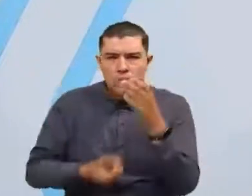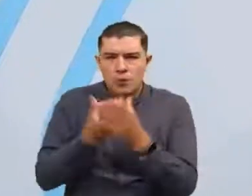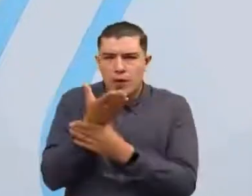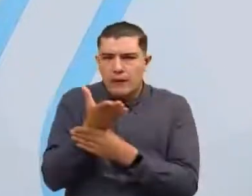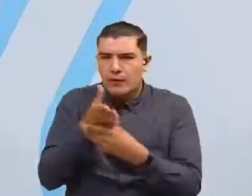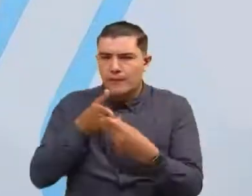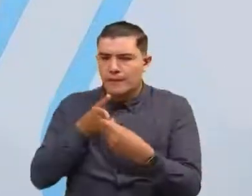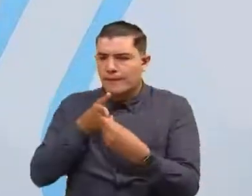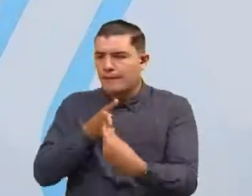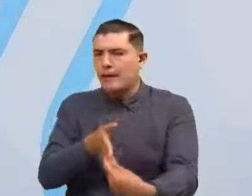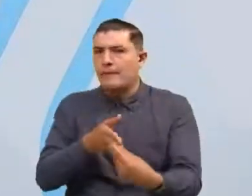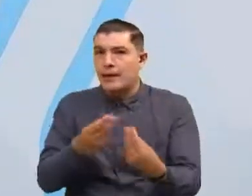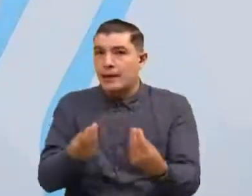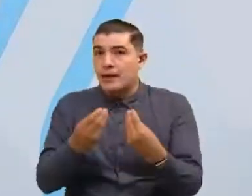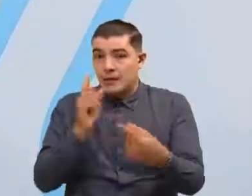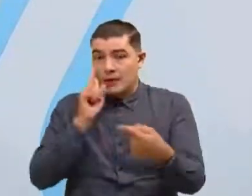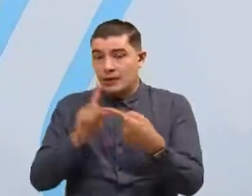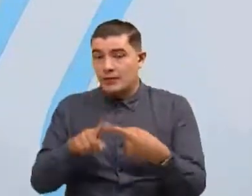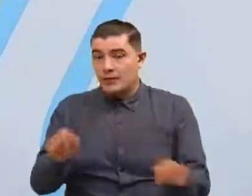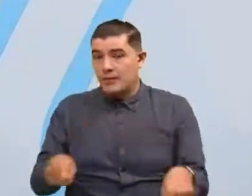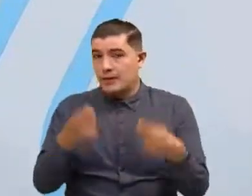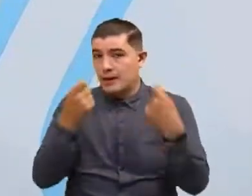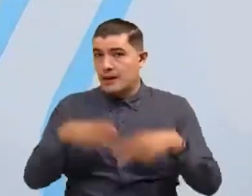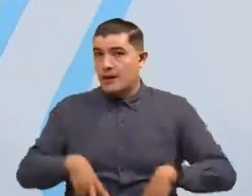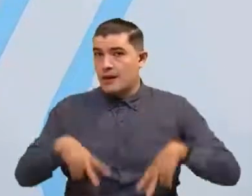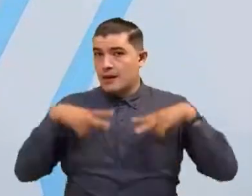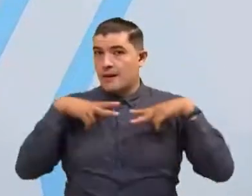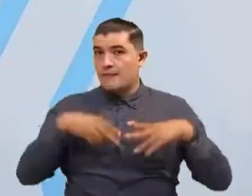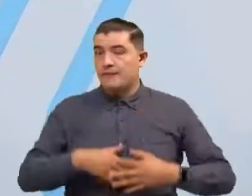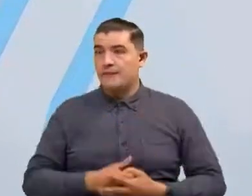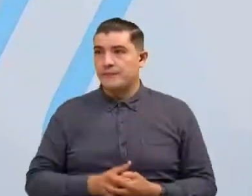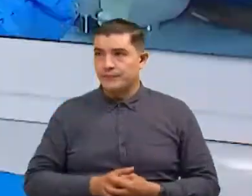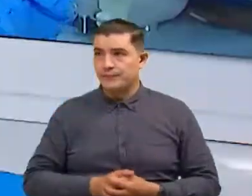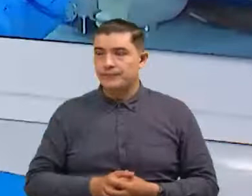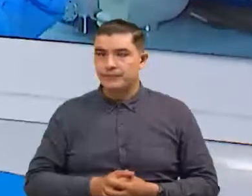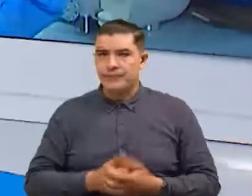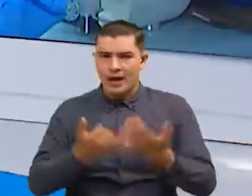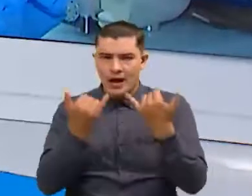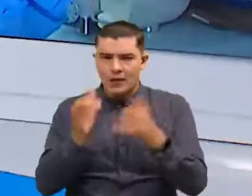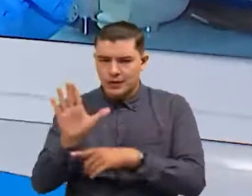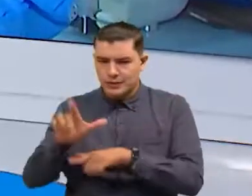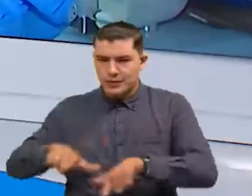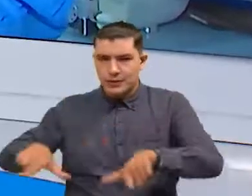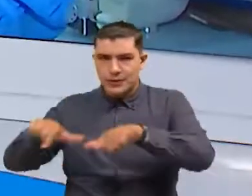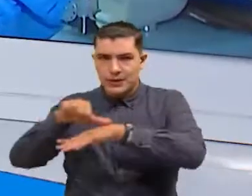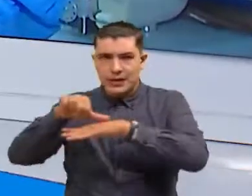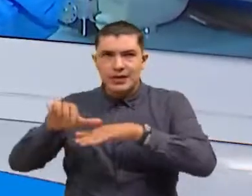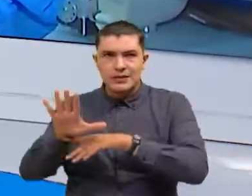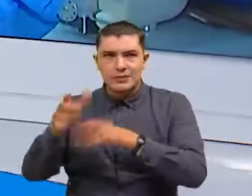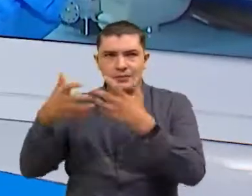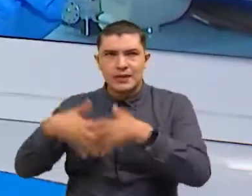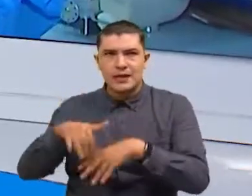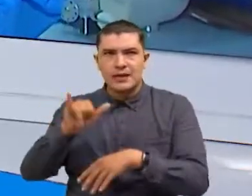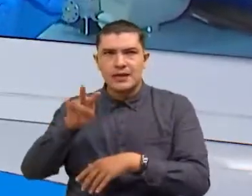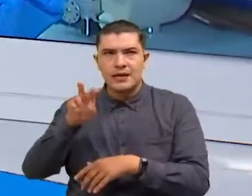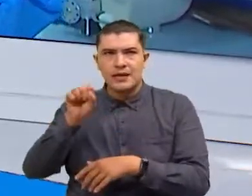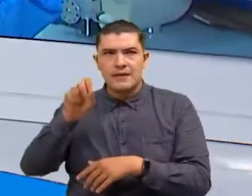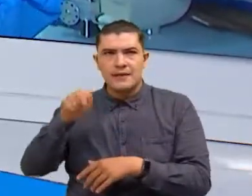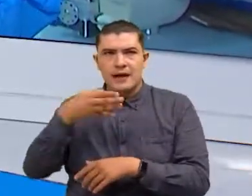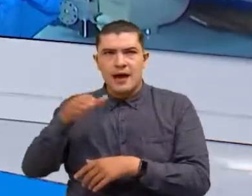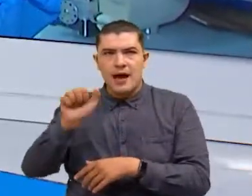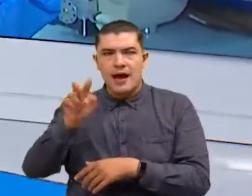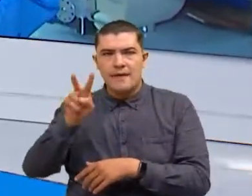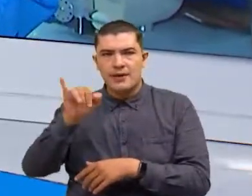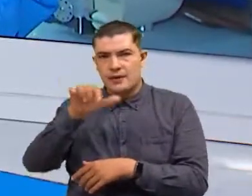que puede contribuir a salvar vidas. Pues allí, en estas exclusivas salas de cirugía, se encuentra nuestro productor Iván Ávila. Iván, buenas tardes y adelante con